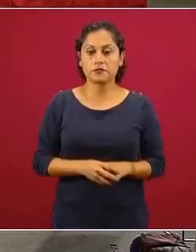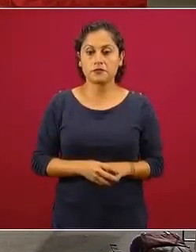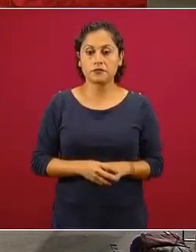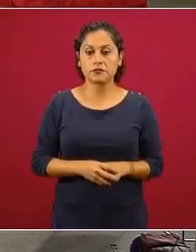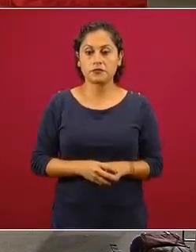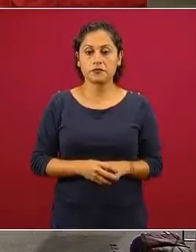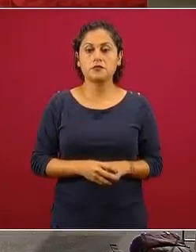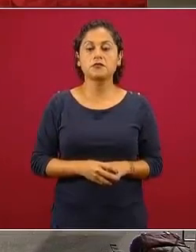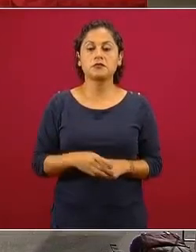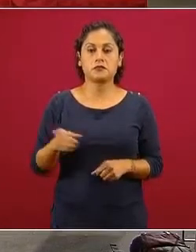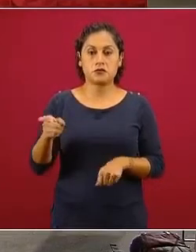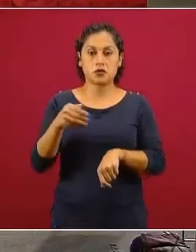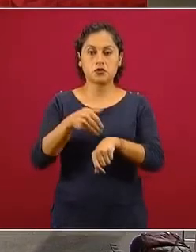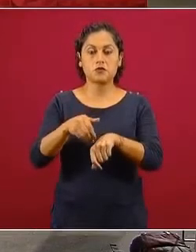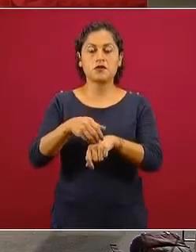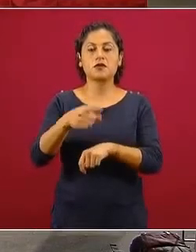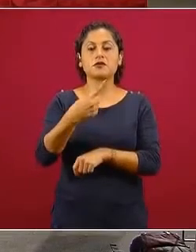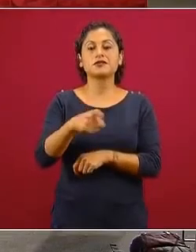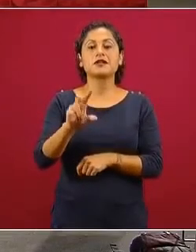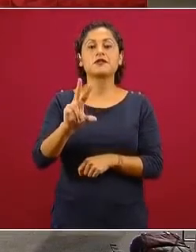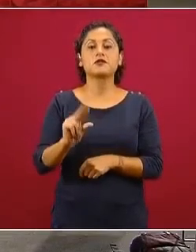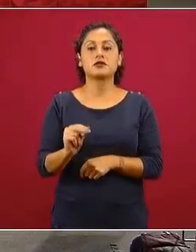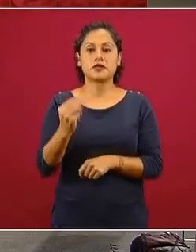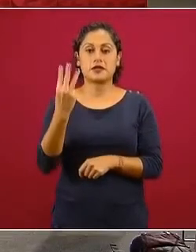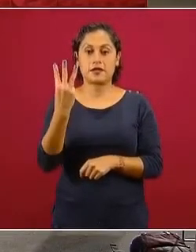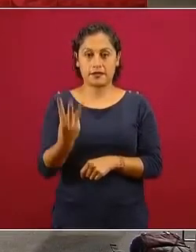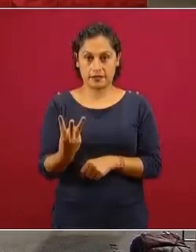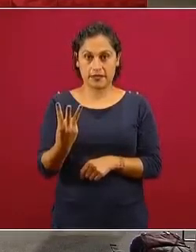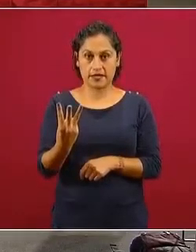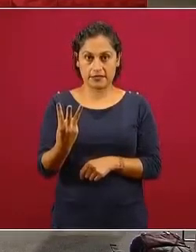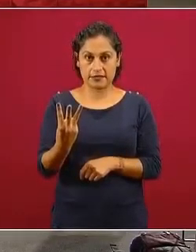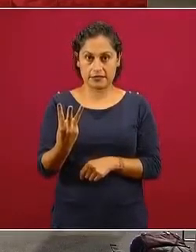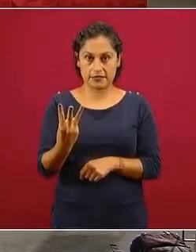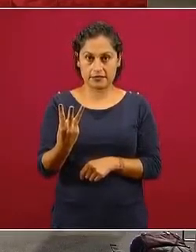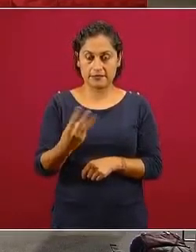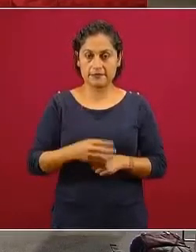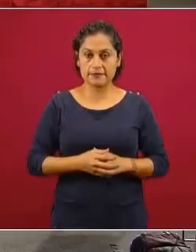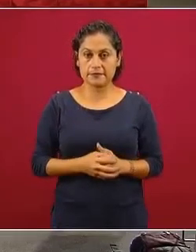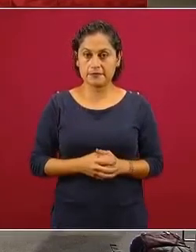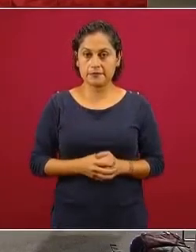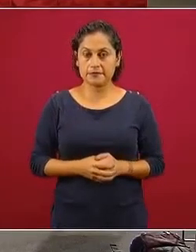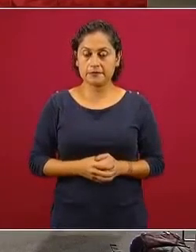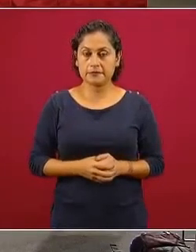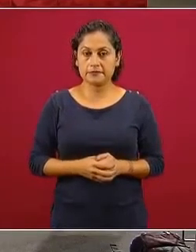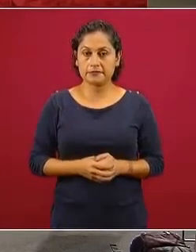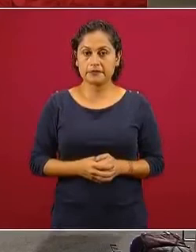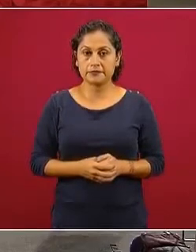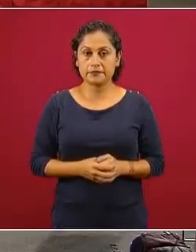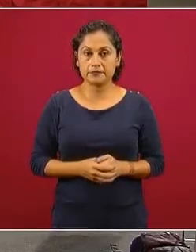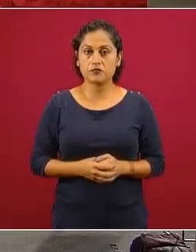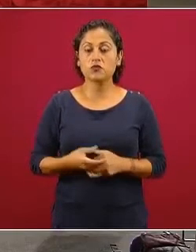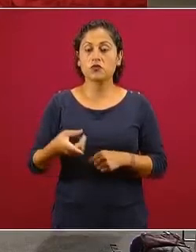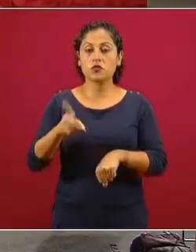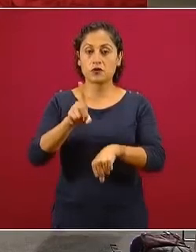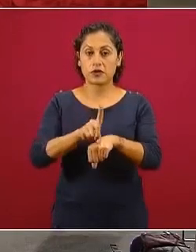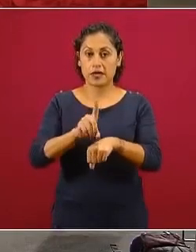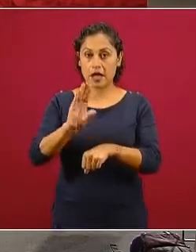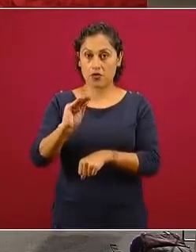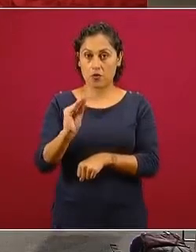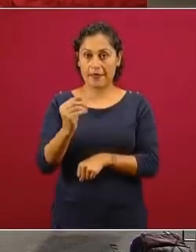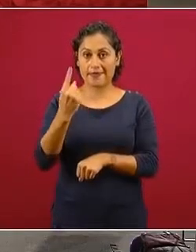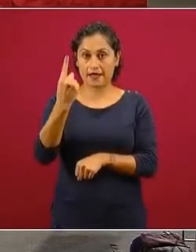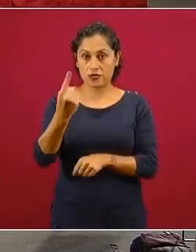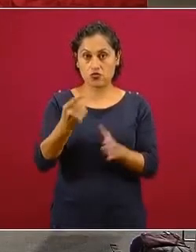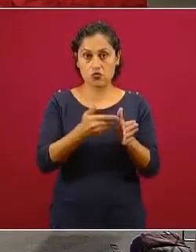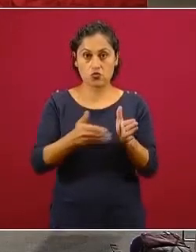para actualizar el dato, 183, aquí la tenemos, conferencia vespertina 183 del día 91 de esta